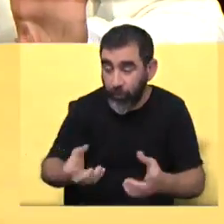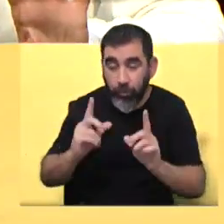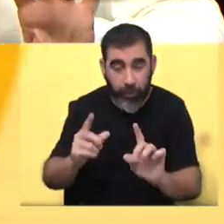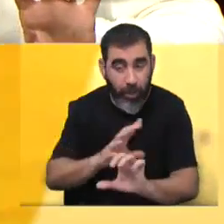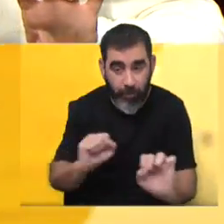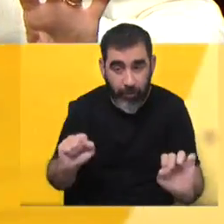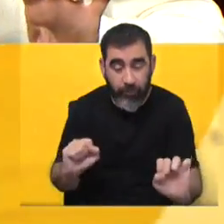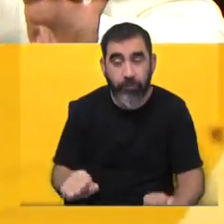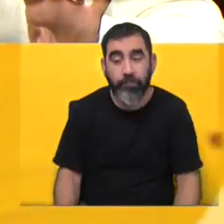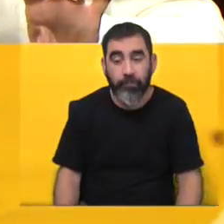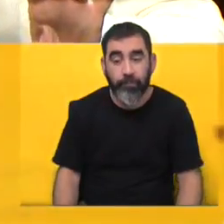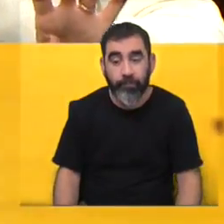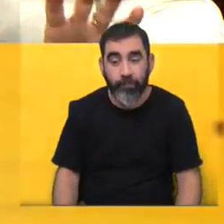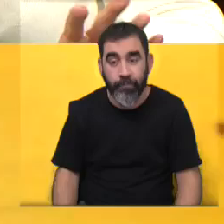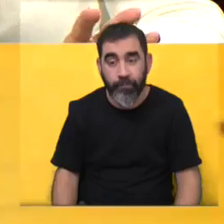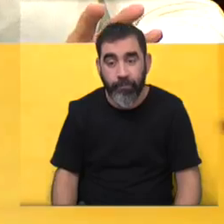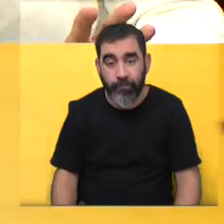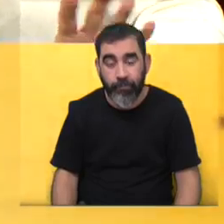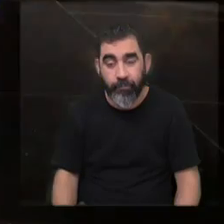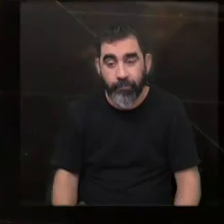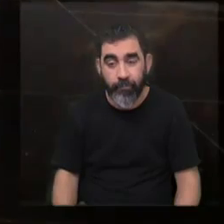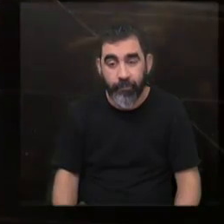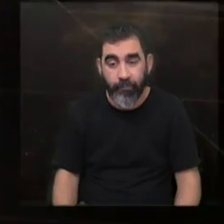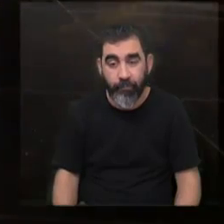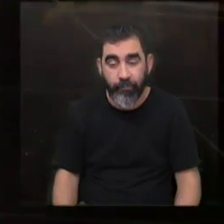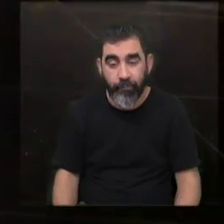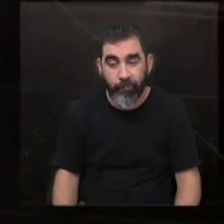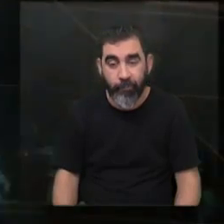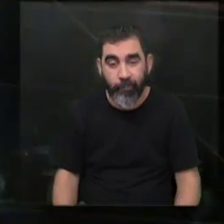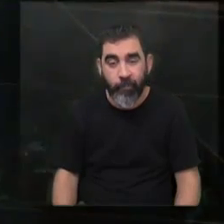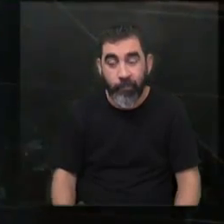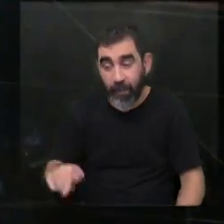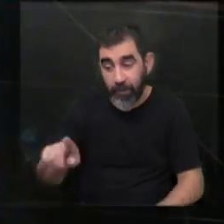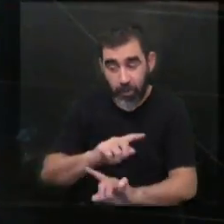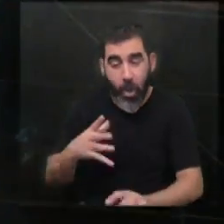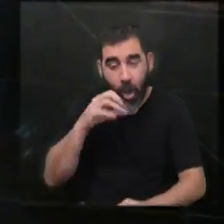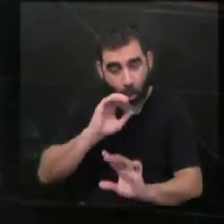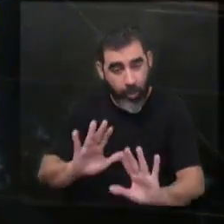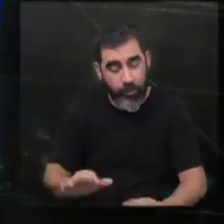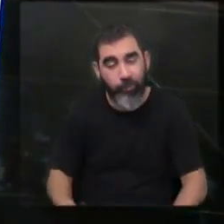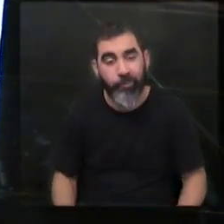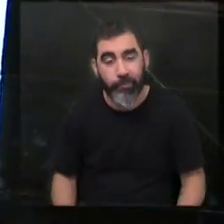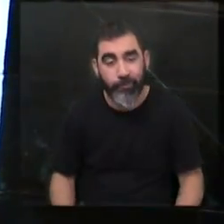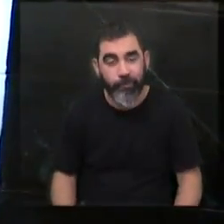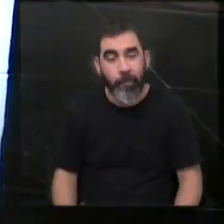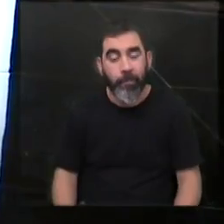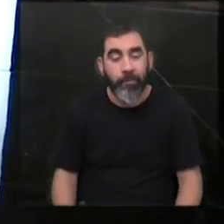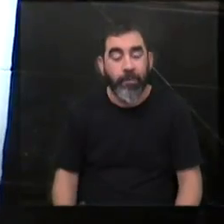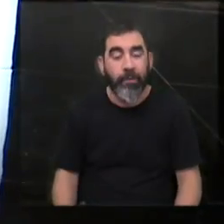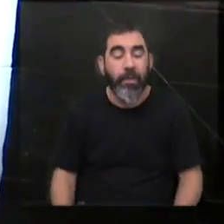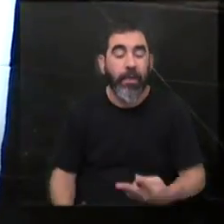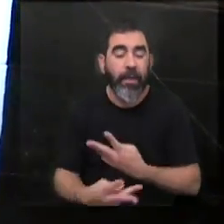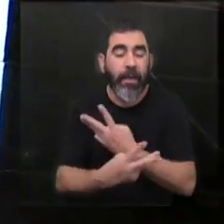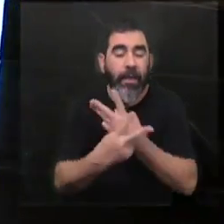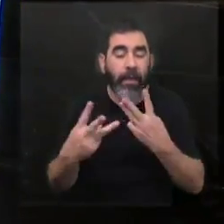peor que le pasa a un pez, me parece a mí, ¿no? Claro, a cualquier pez, claro, menos a este. Salvo a estos. Ahora, en general, digamos, al haber